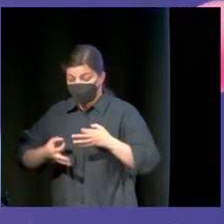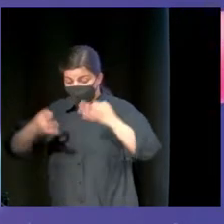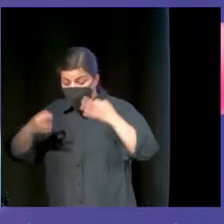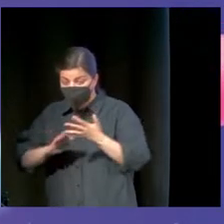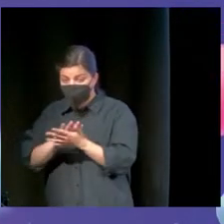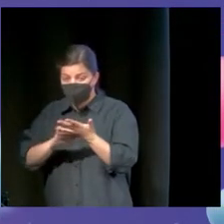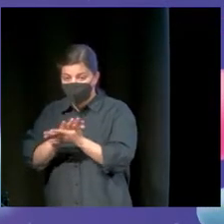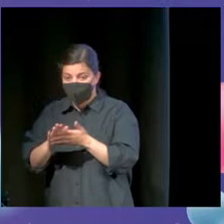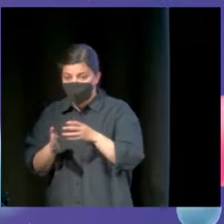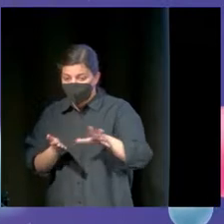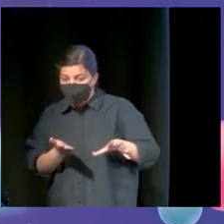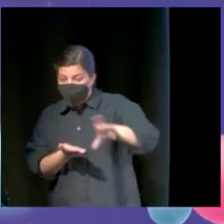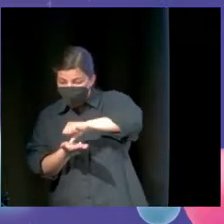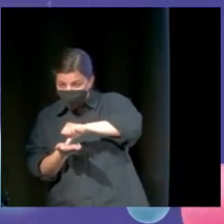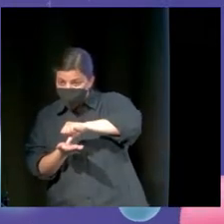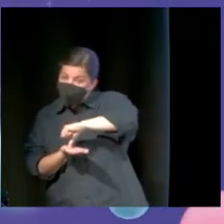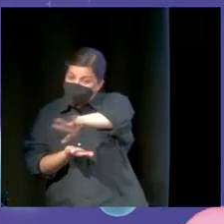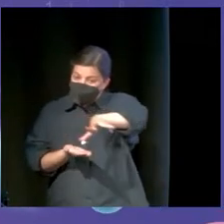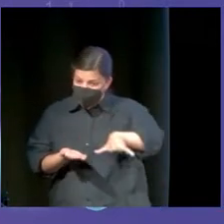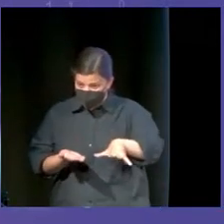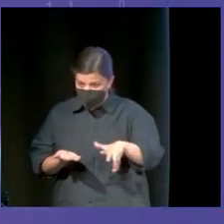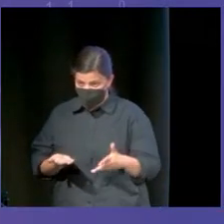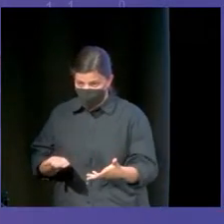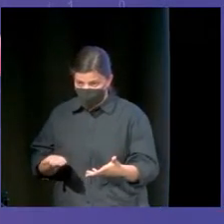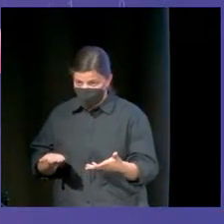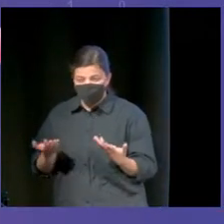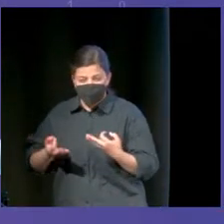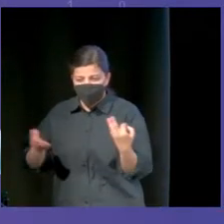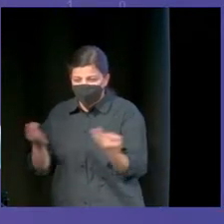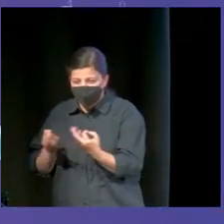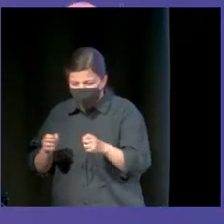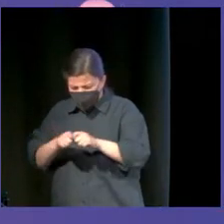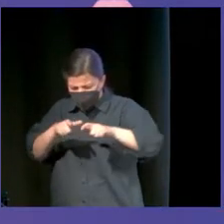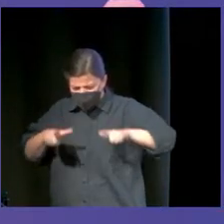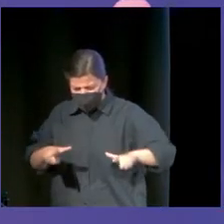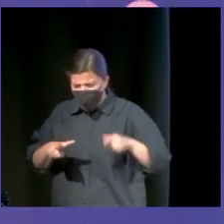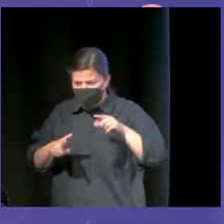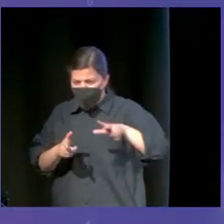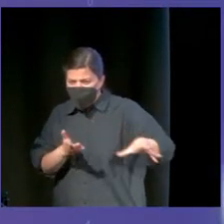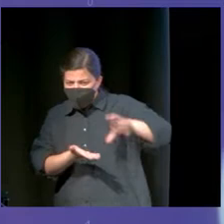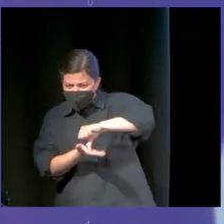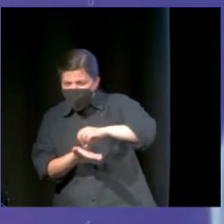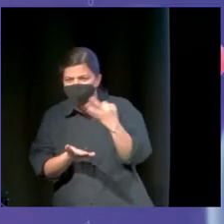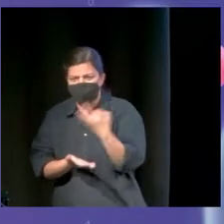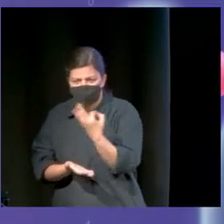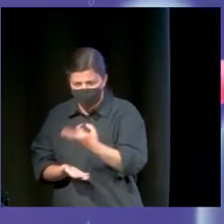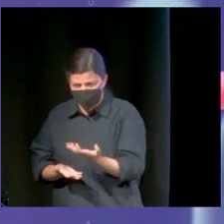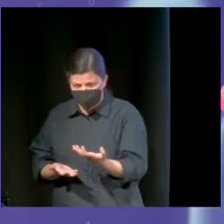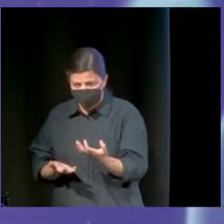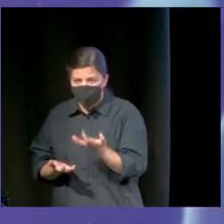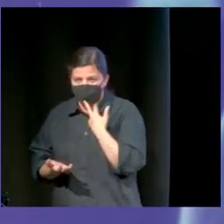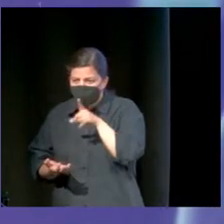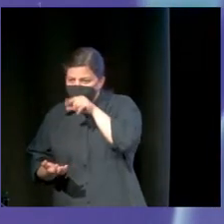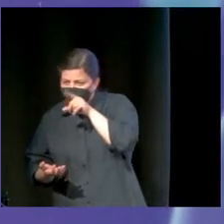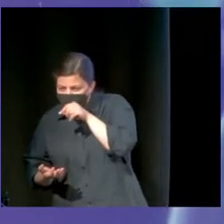de la centralización y la descentralización qué pasa con las plataformas centralizadas qué pasa con un twitter